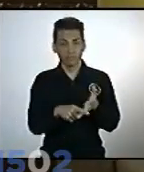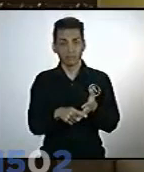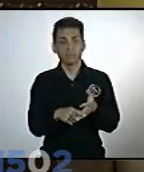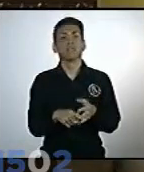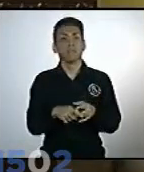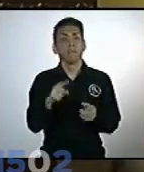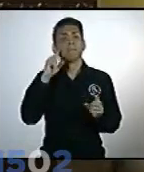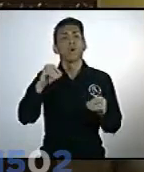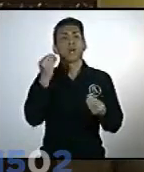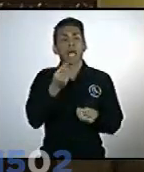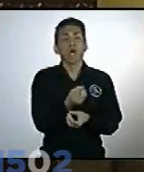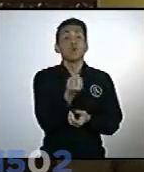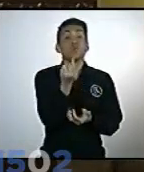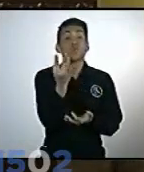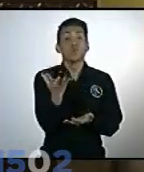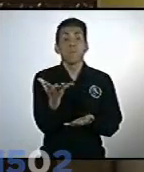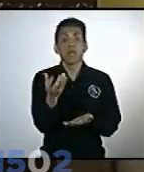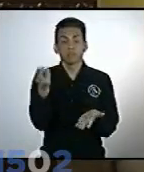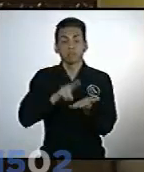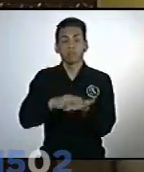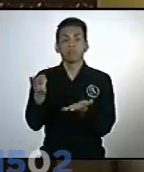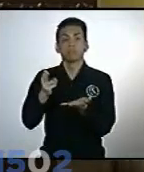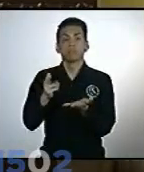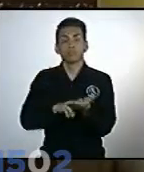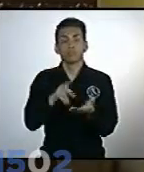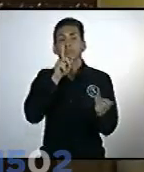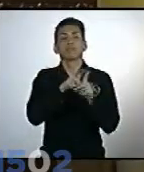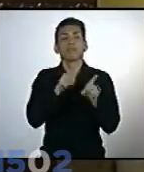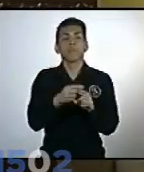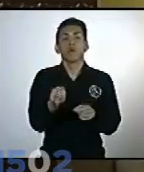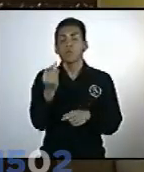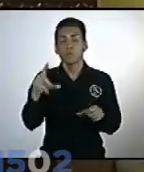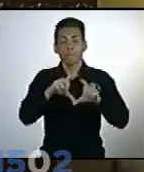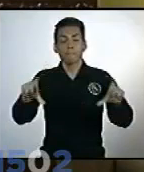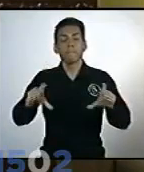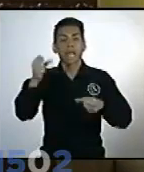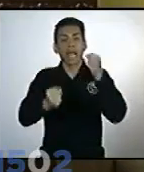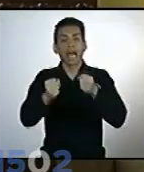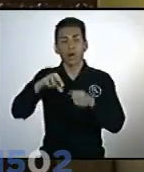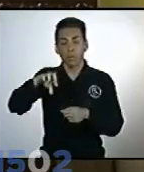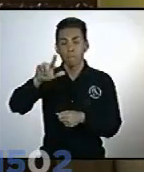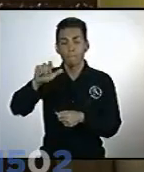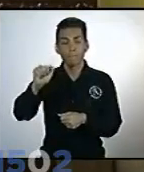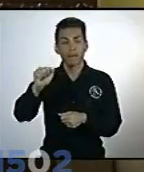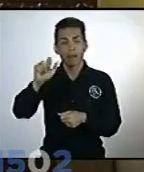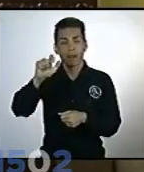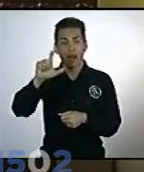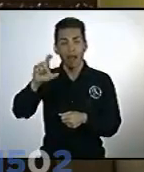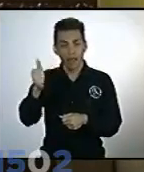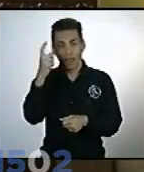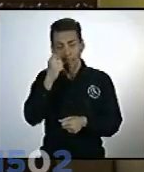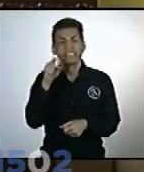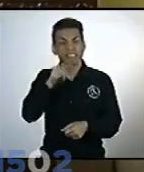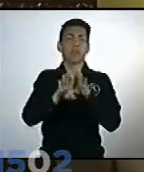han ido acorde al número que aparecen en las placas de circulación. Esto ha logrado una